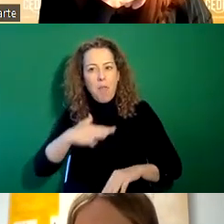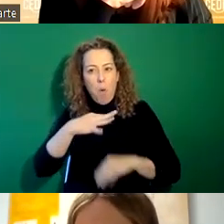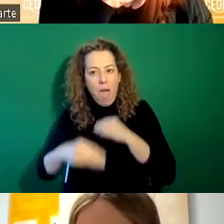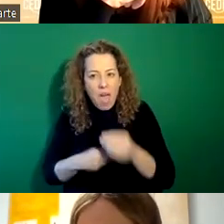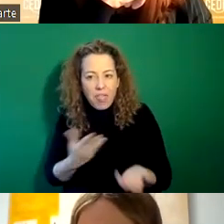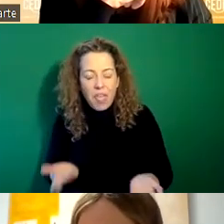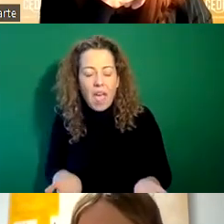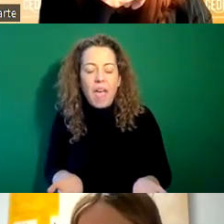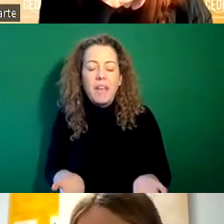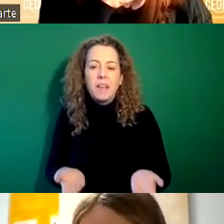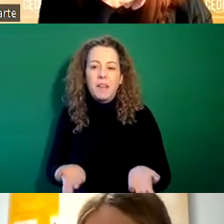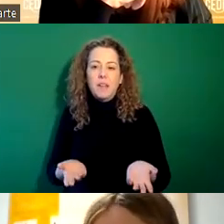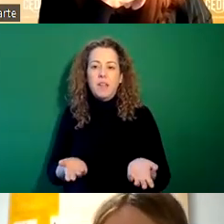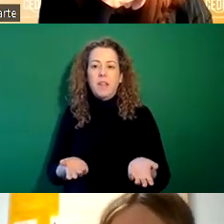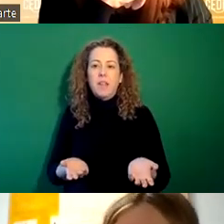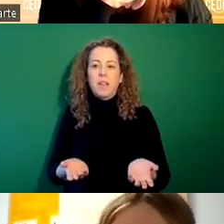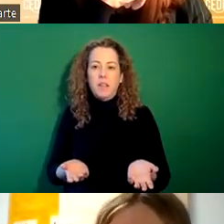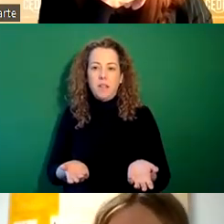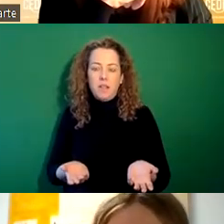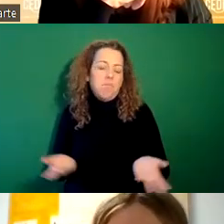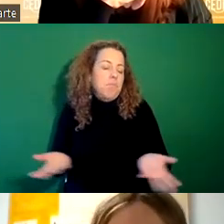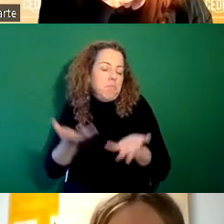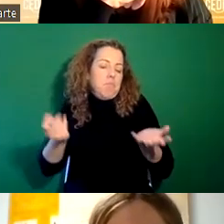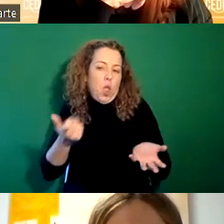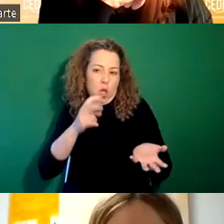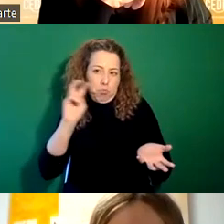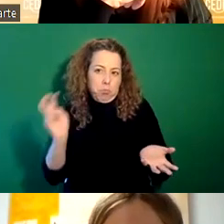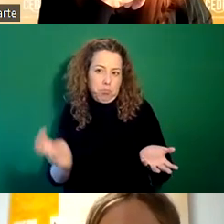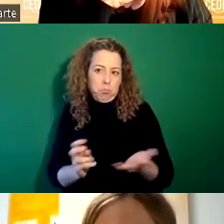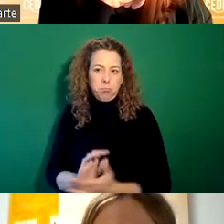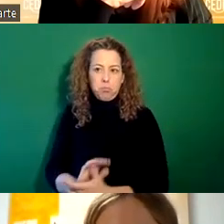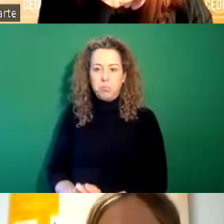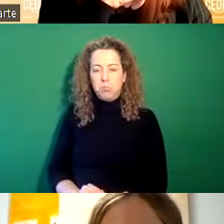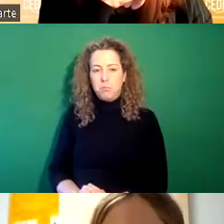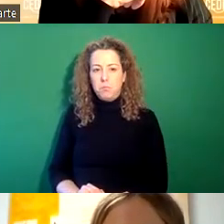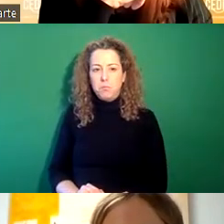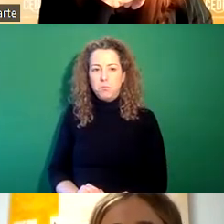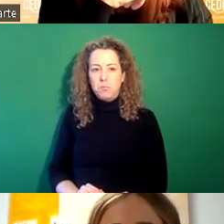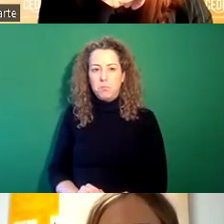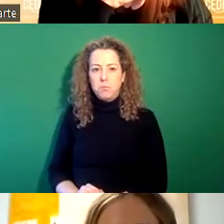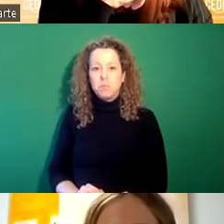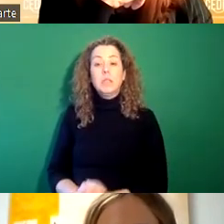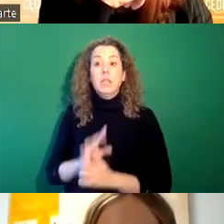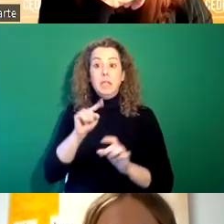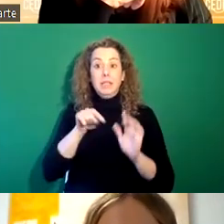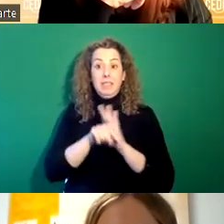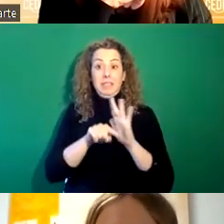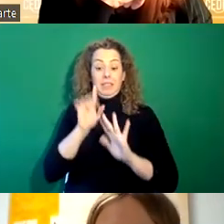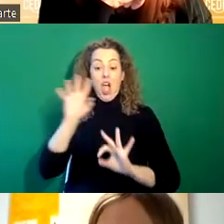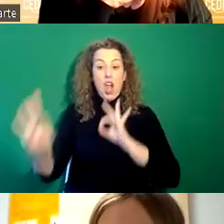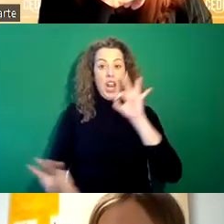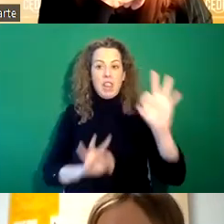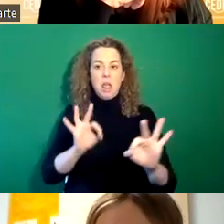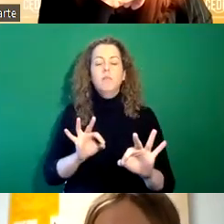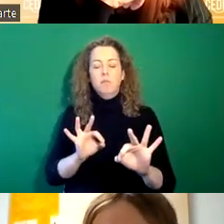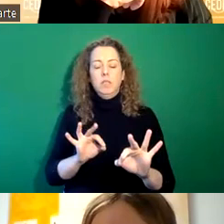de realizar. Un poquito así. A ver. Y luego, en cuanto a aspectos organizativos, sí que es cierto